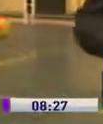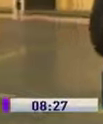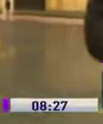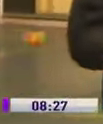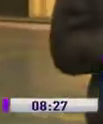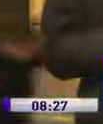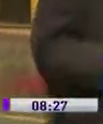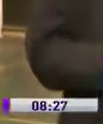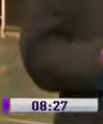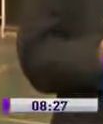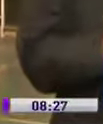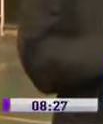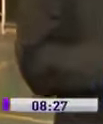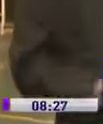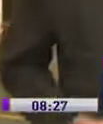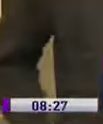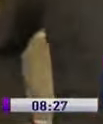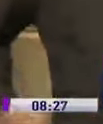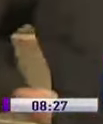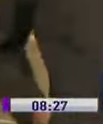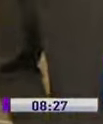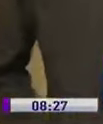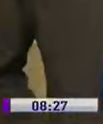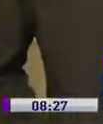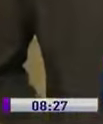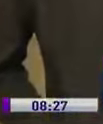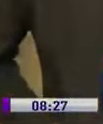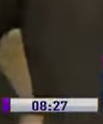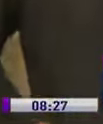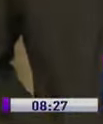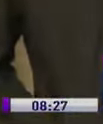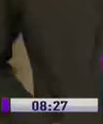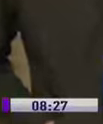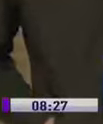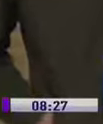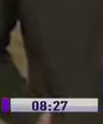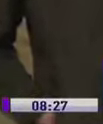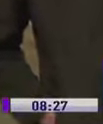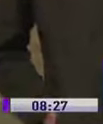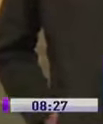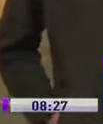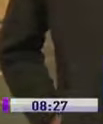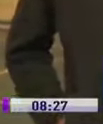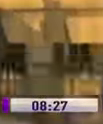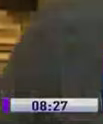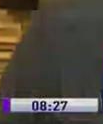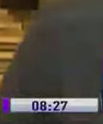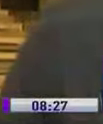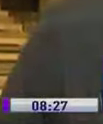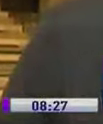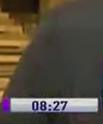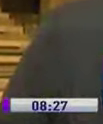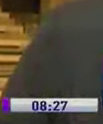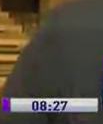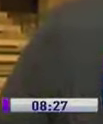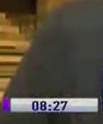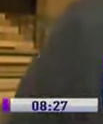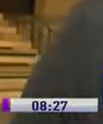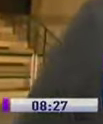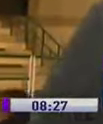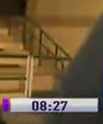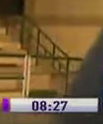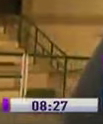No, es la mano de Dios, querido, porque si ahora no salen los goles, tenemos la mano de Dios. Contento de poder compartir con la gente y sobre